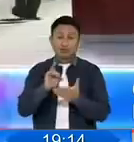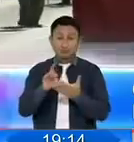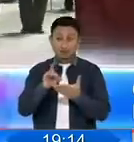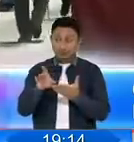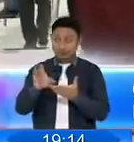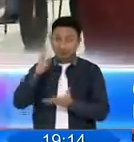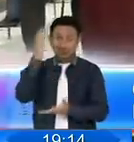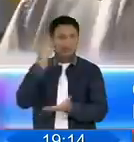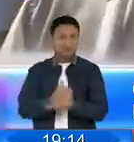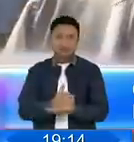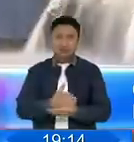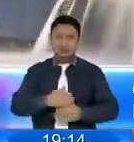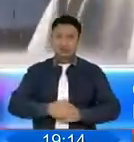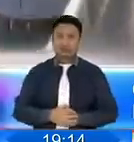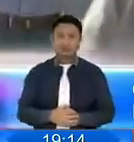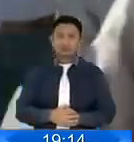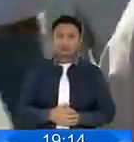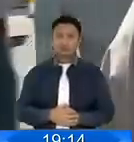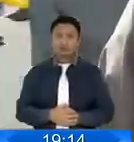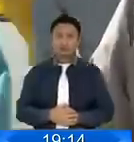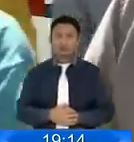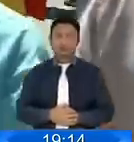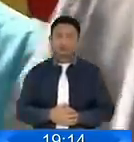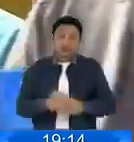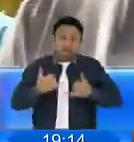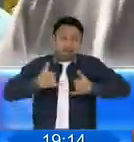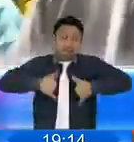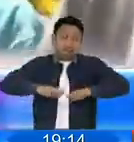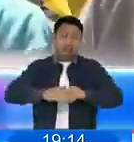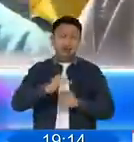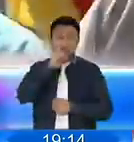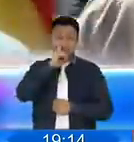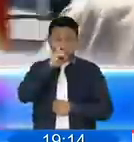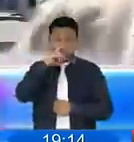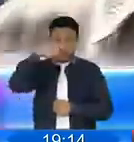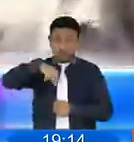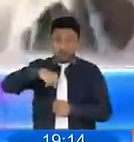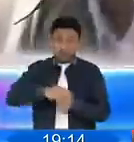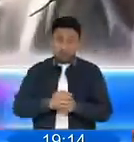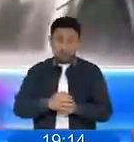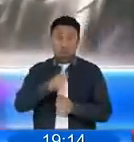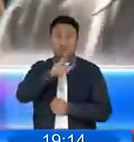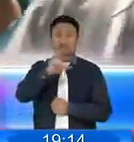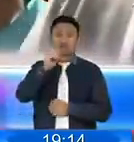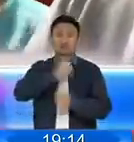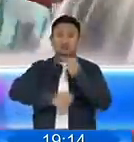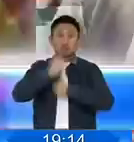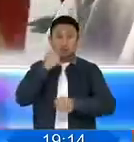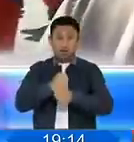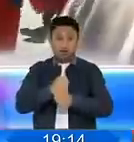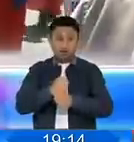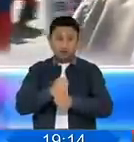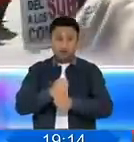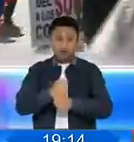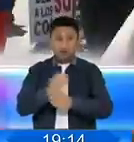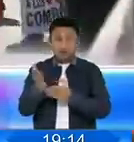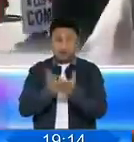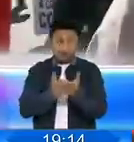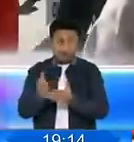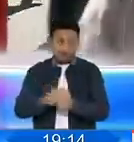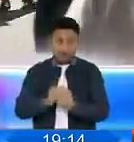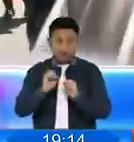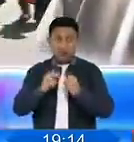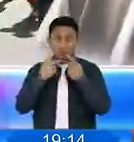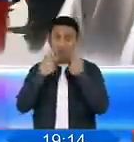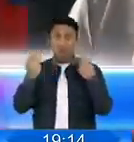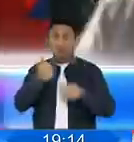país. Siguen despidiendo a los trabajadores de 30 años de servicio en el sector público y